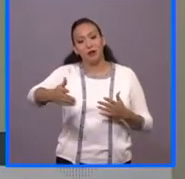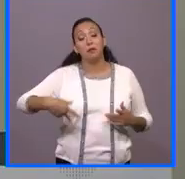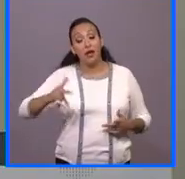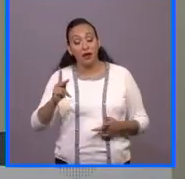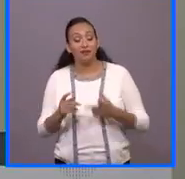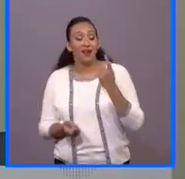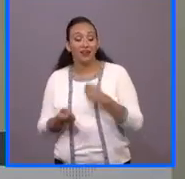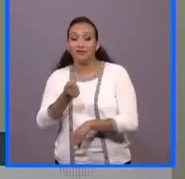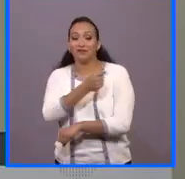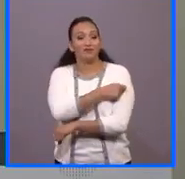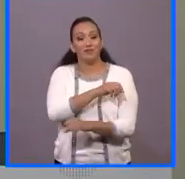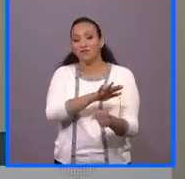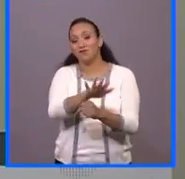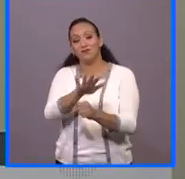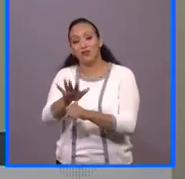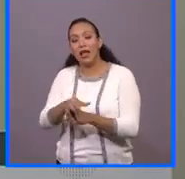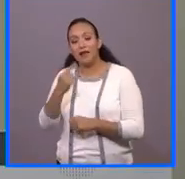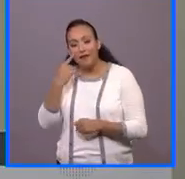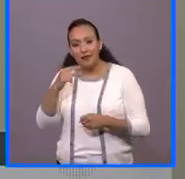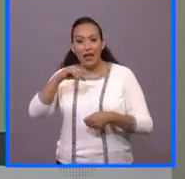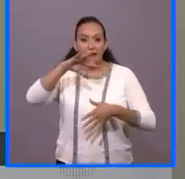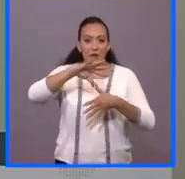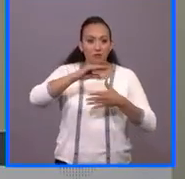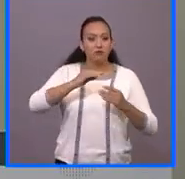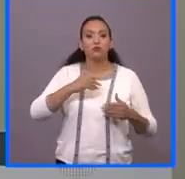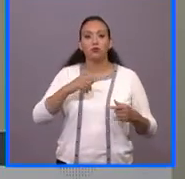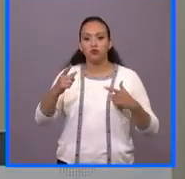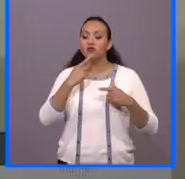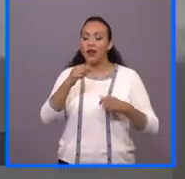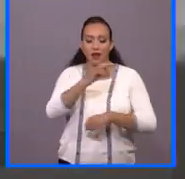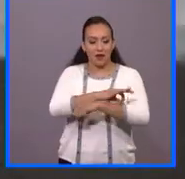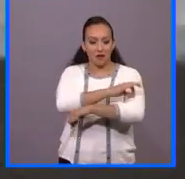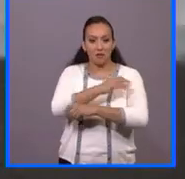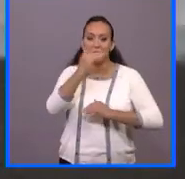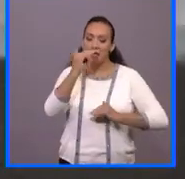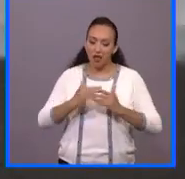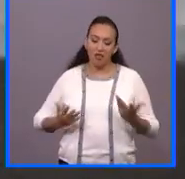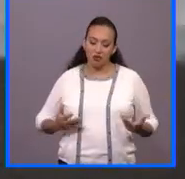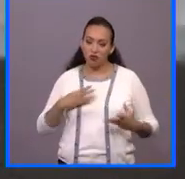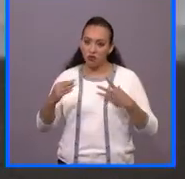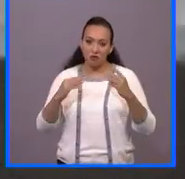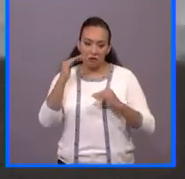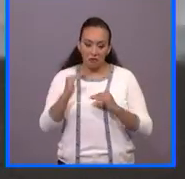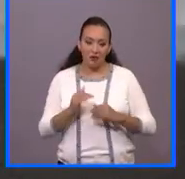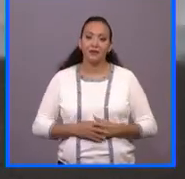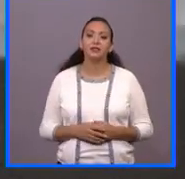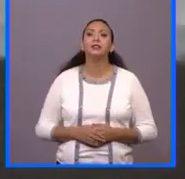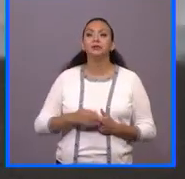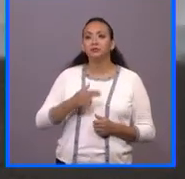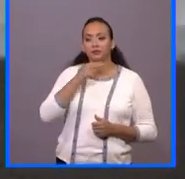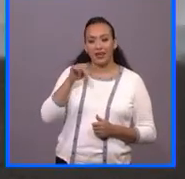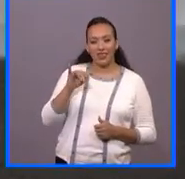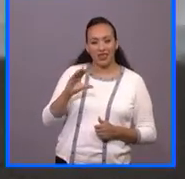de coberturas. Fíjense cómo disminuye en las Américas, cómo disminuye en México. Al participar en una mesa de diálogo, Nicolás